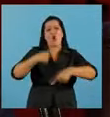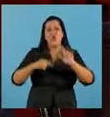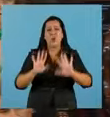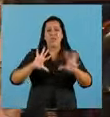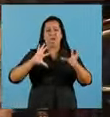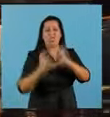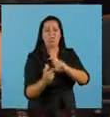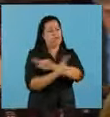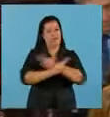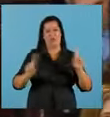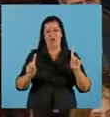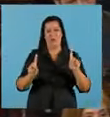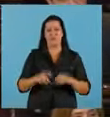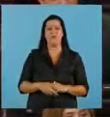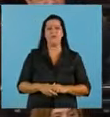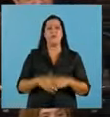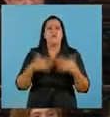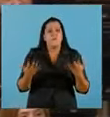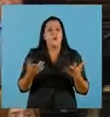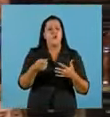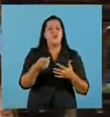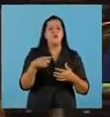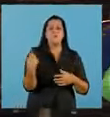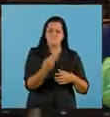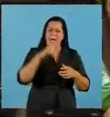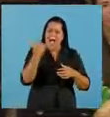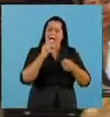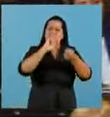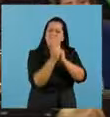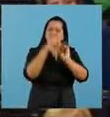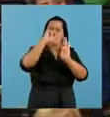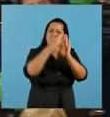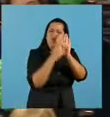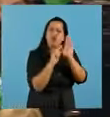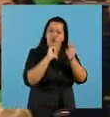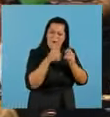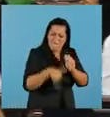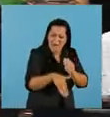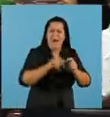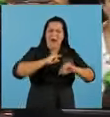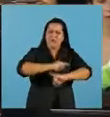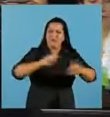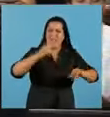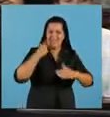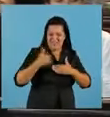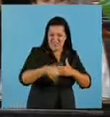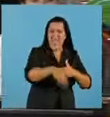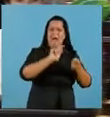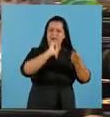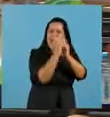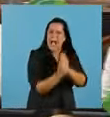deterioro. Por eso, más allá de estas reformas puntuales que estaremos impulsando en los próximos días,